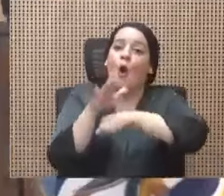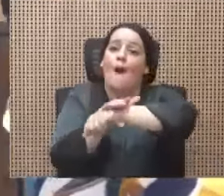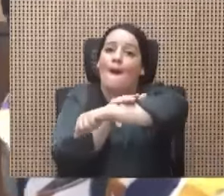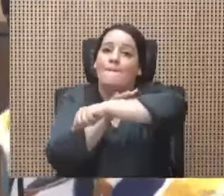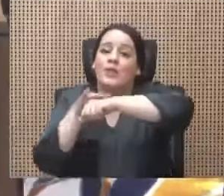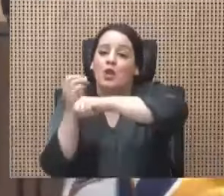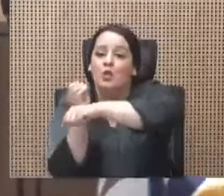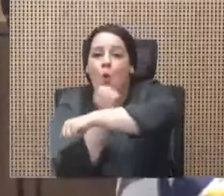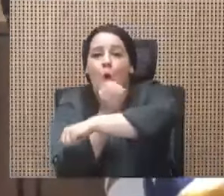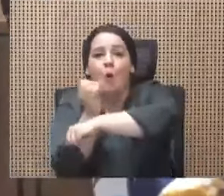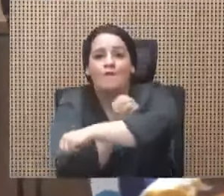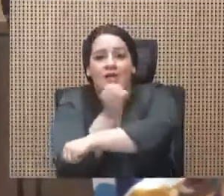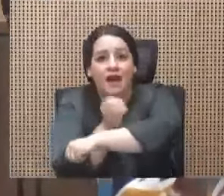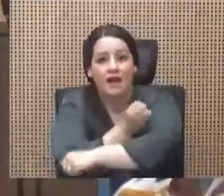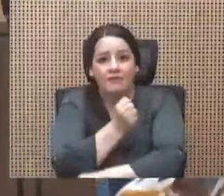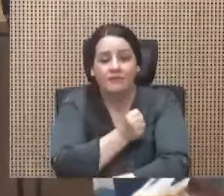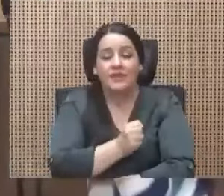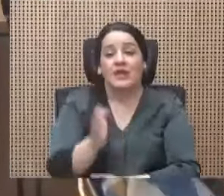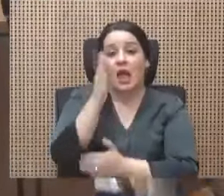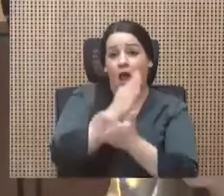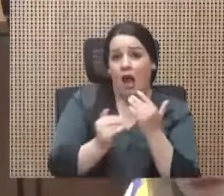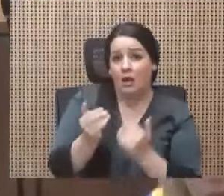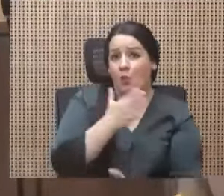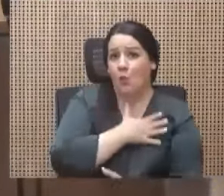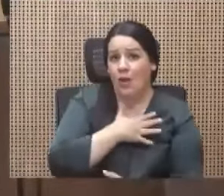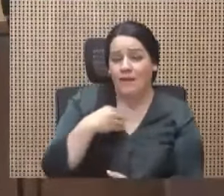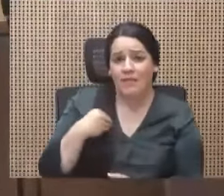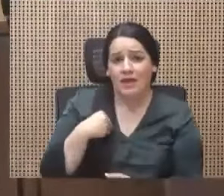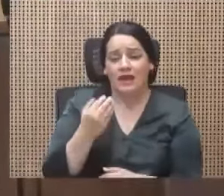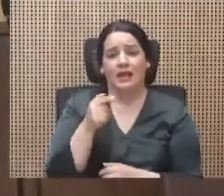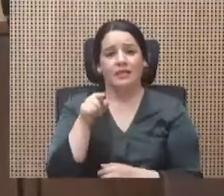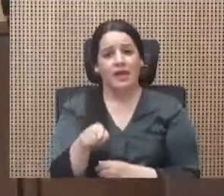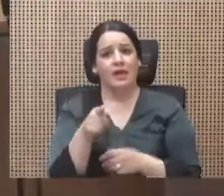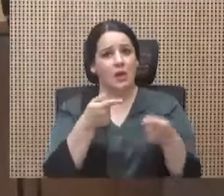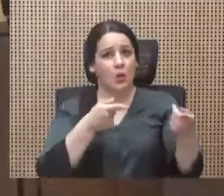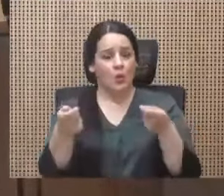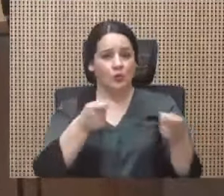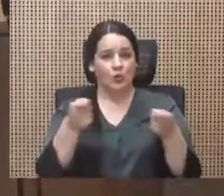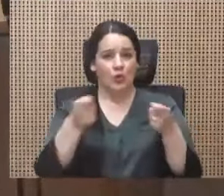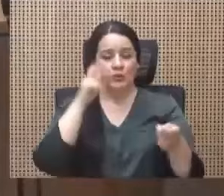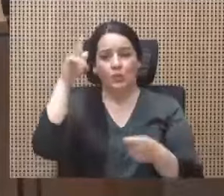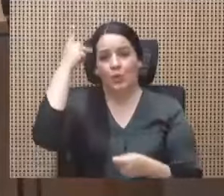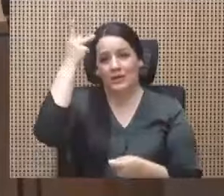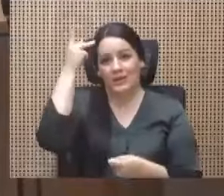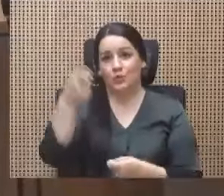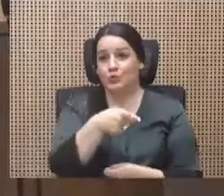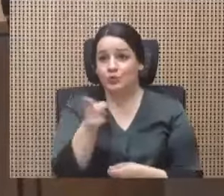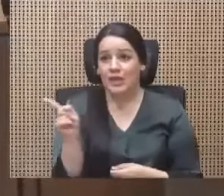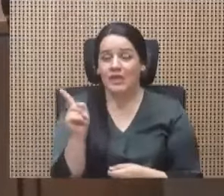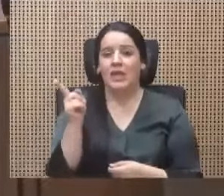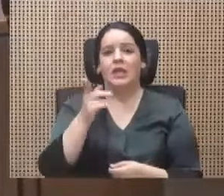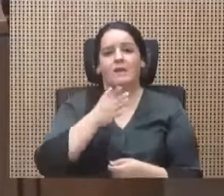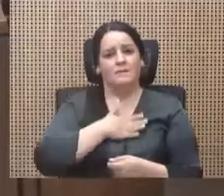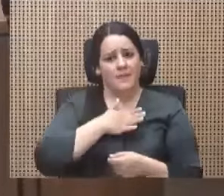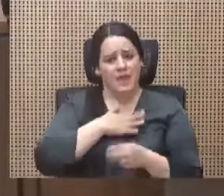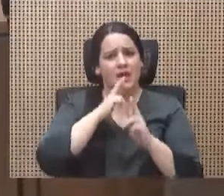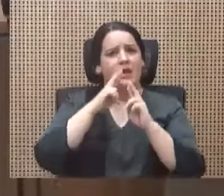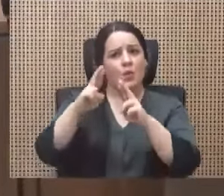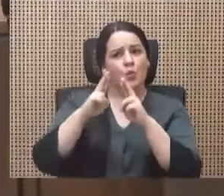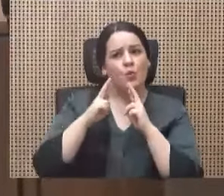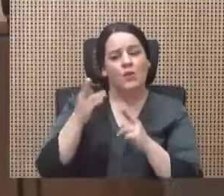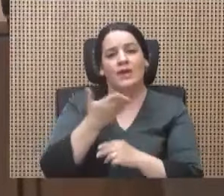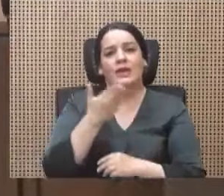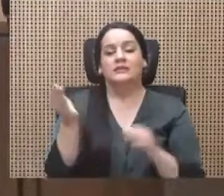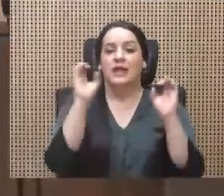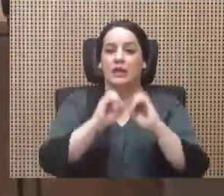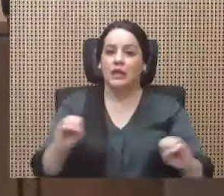Y bueno, si hay algo que a mí me agrada de los controles políticos de ustedes, donde me han aludido, es que en